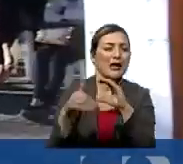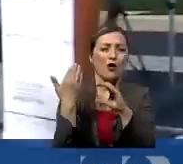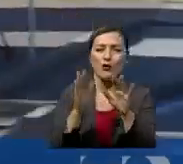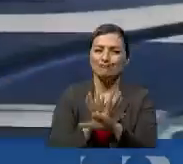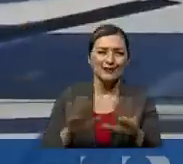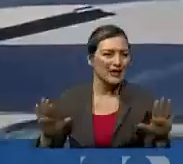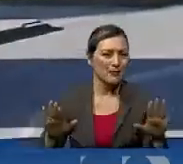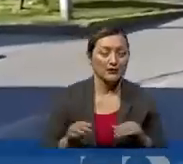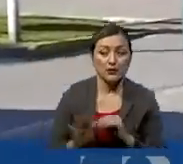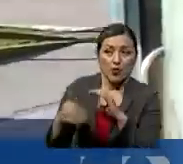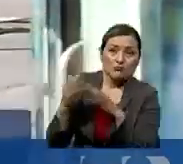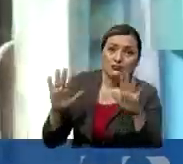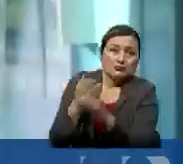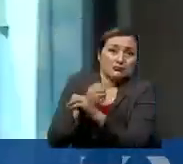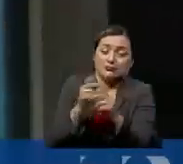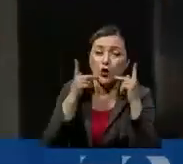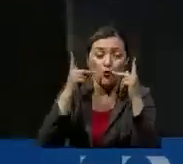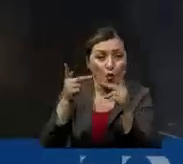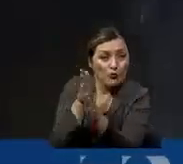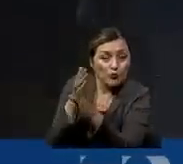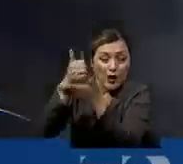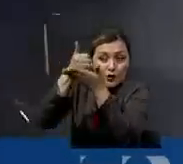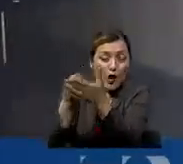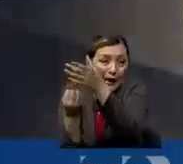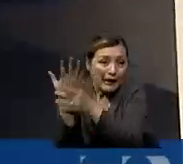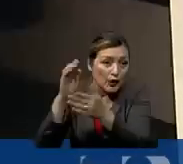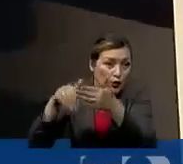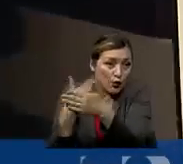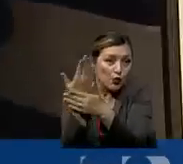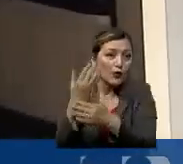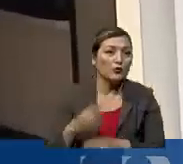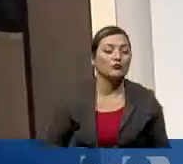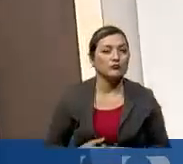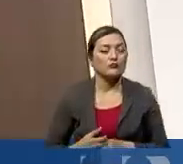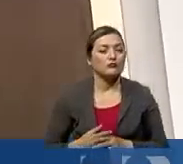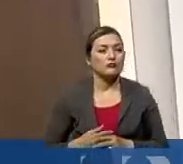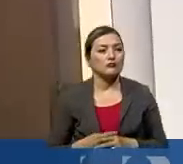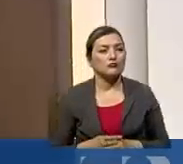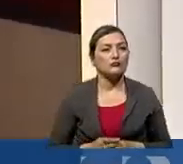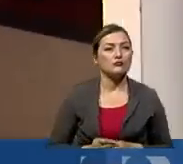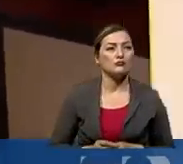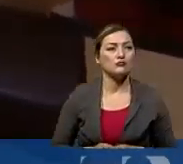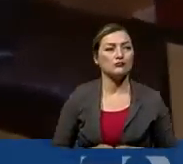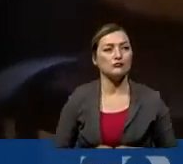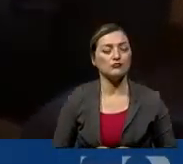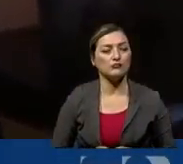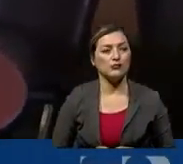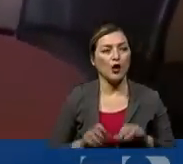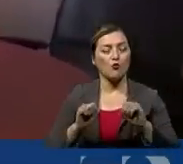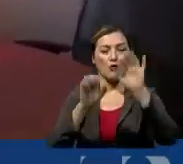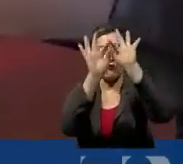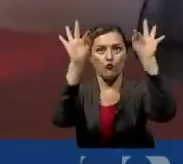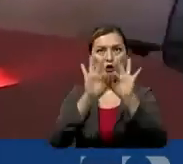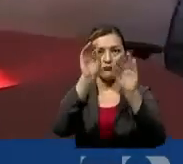no cuentan con ese correo, el defensor público especializado le ayudará justamente a poder crear ese correo para poder llenar